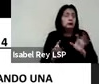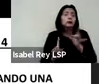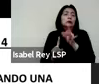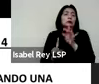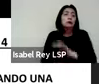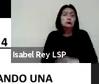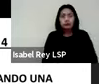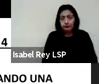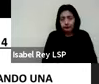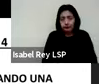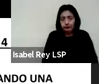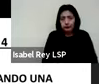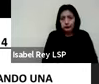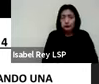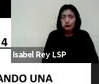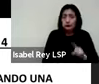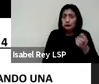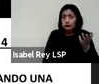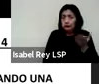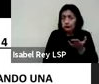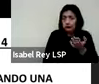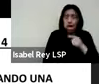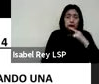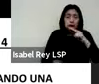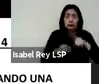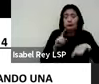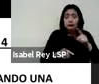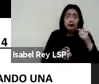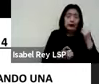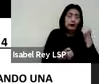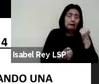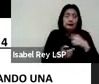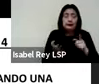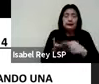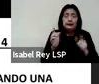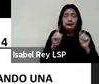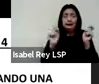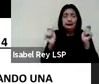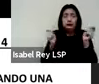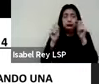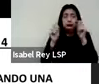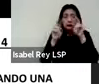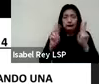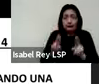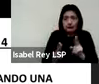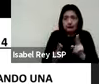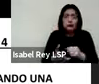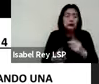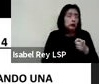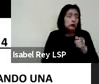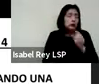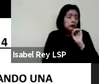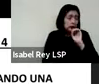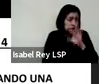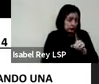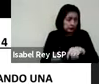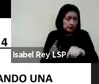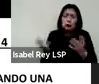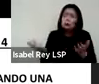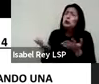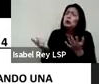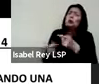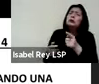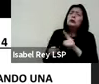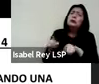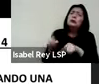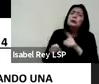contagio. Si la invita a su prima a la fiesta de Navidad y usted le pregunta a la prima, ¿y dónde la vas a hacer,